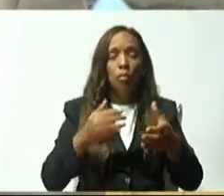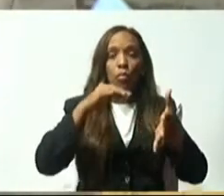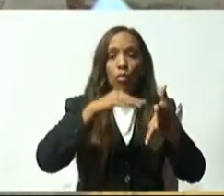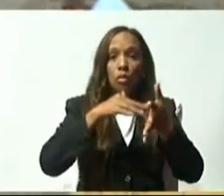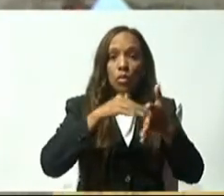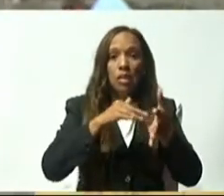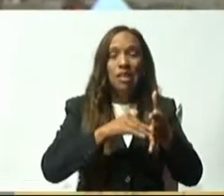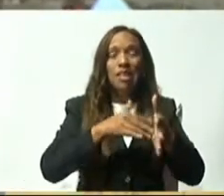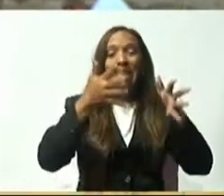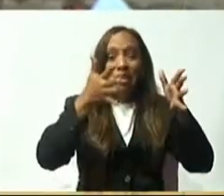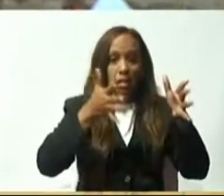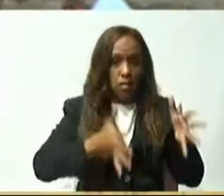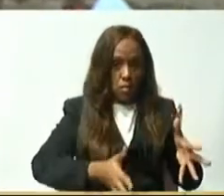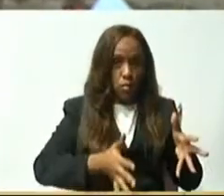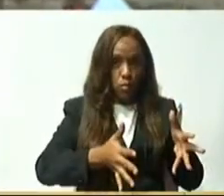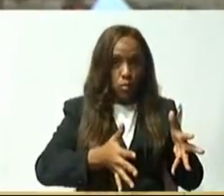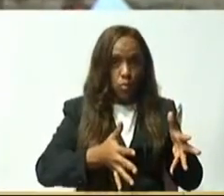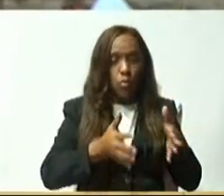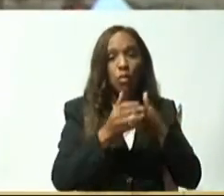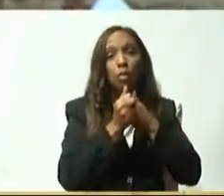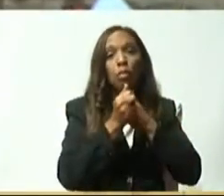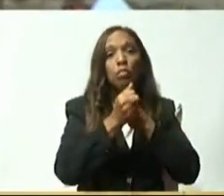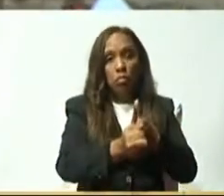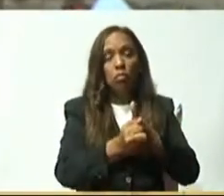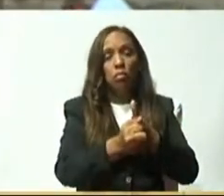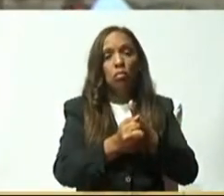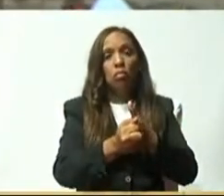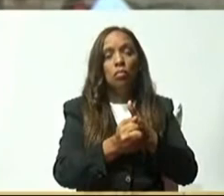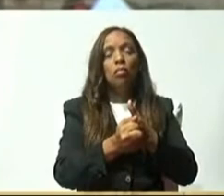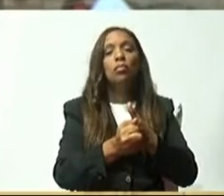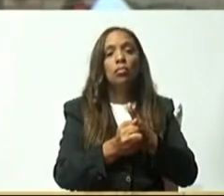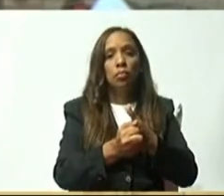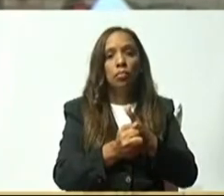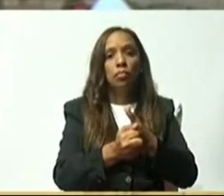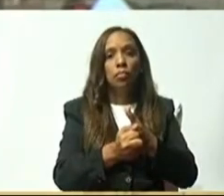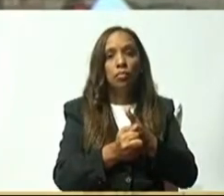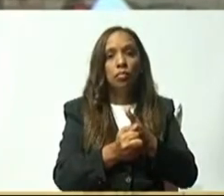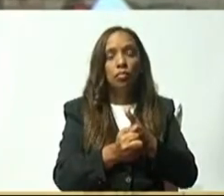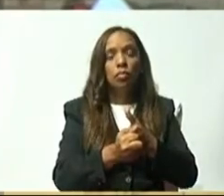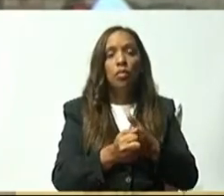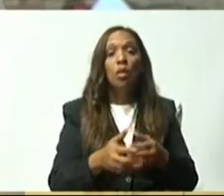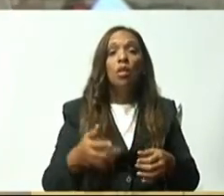más votado que la elección anterior, porque trabajé en beneficio del que me eligió.